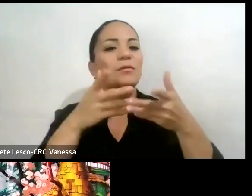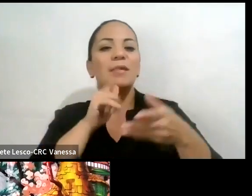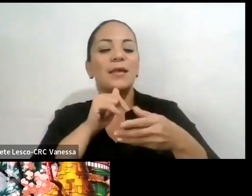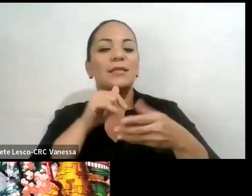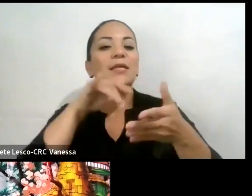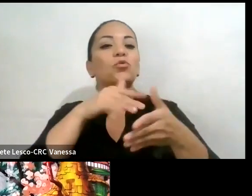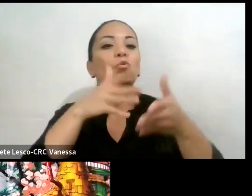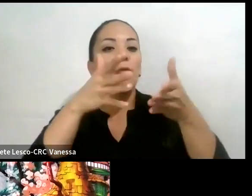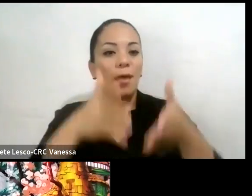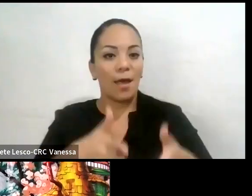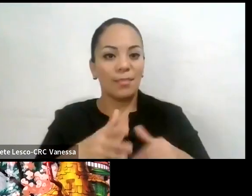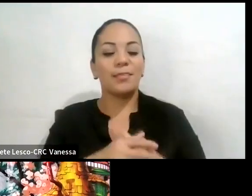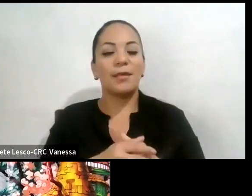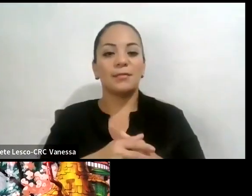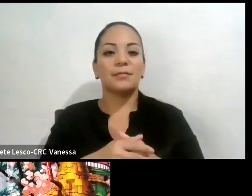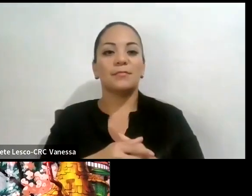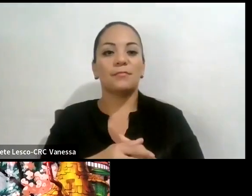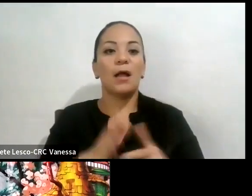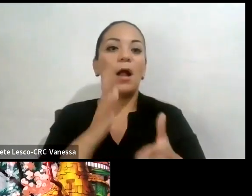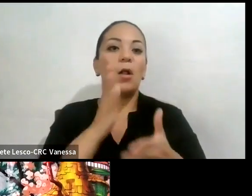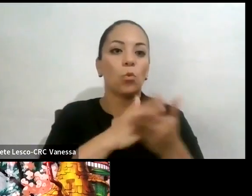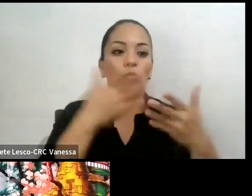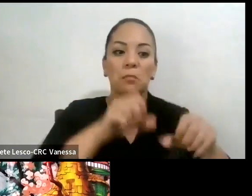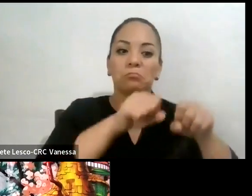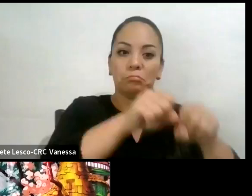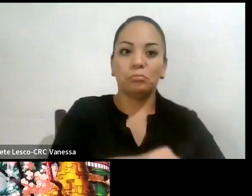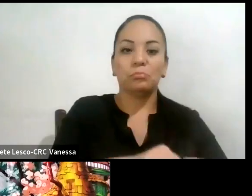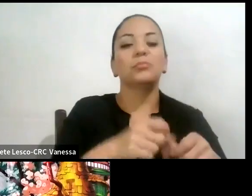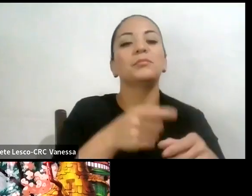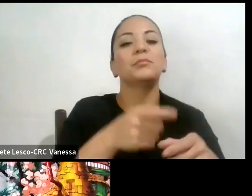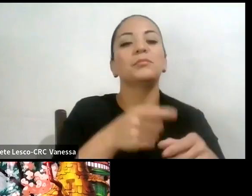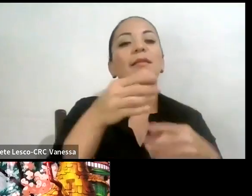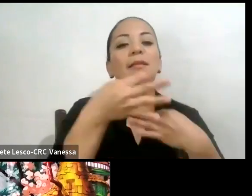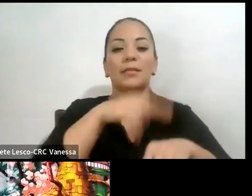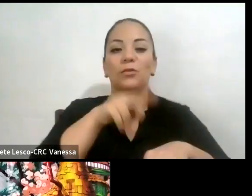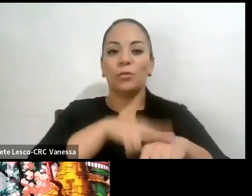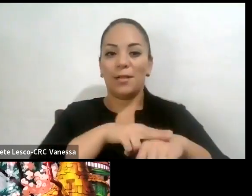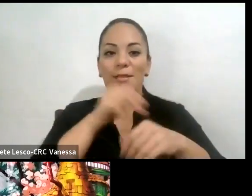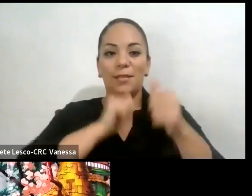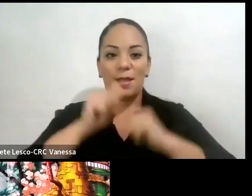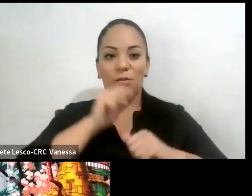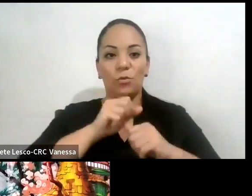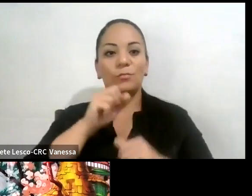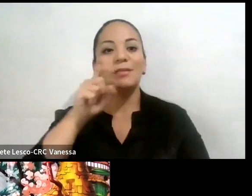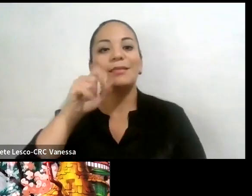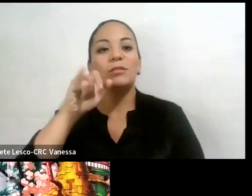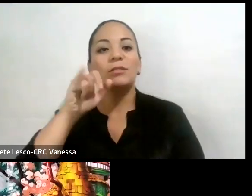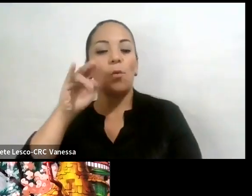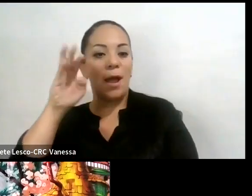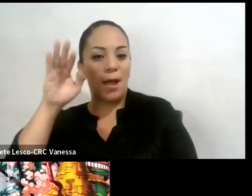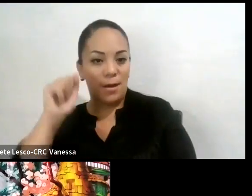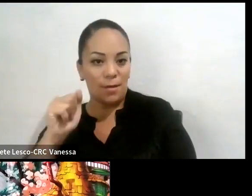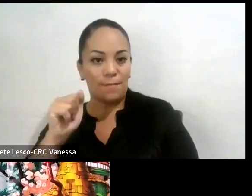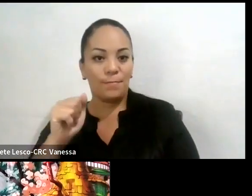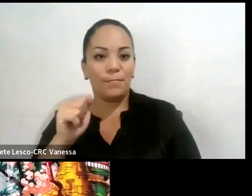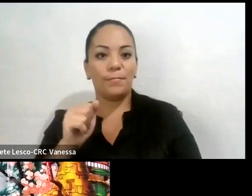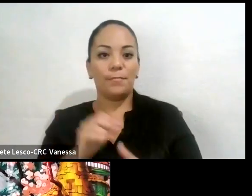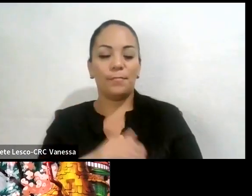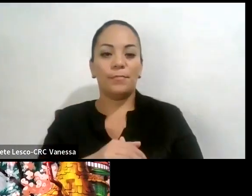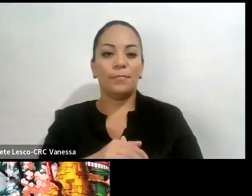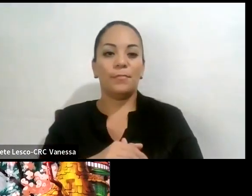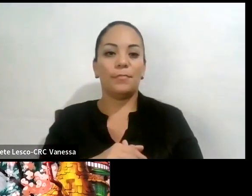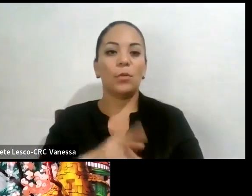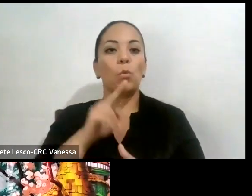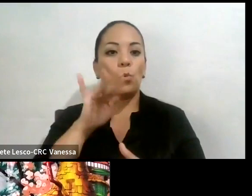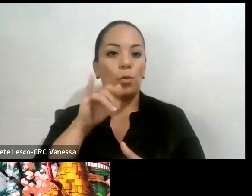egresadas y egresados del Taller Nacional de Teatro, Xiomara Ramírez Coto como Uti la